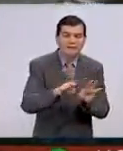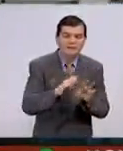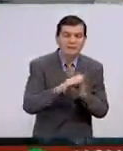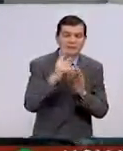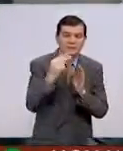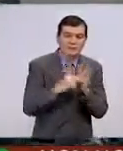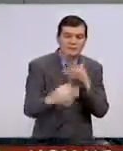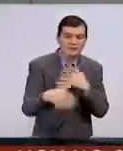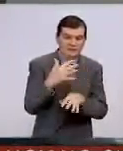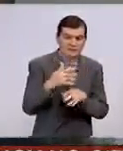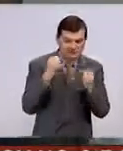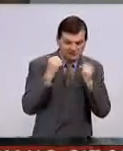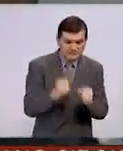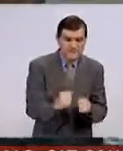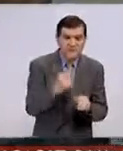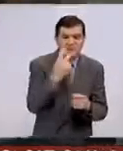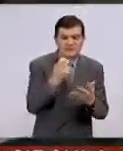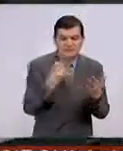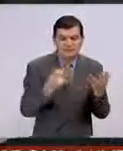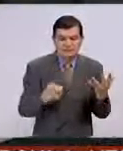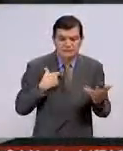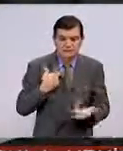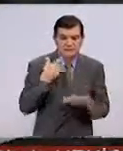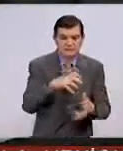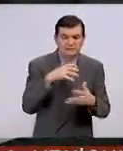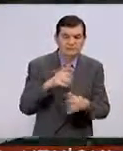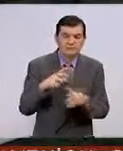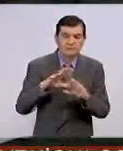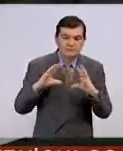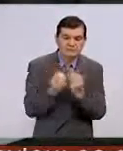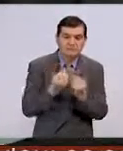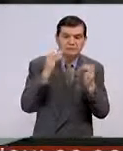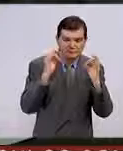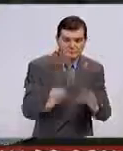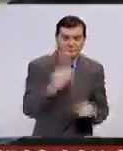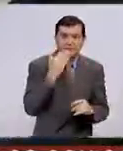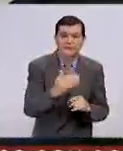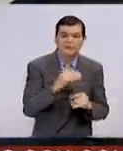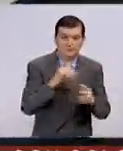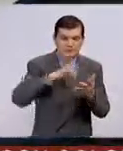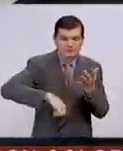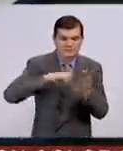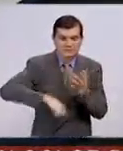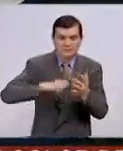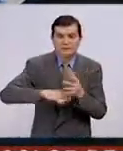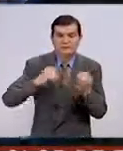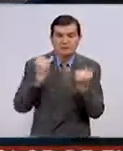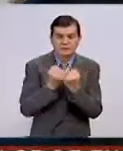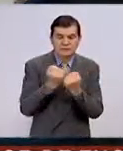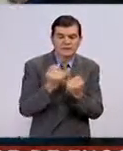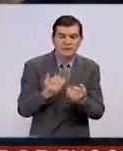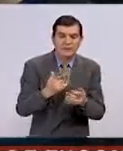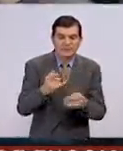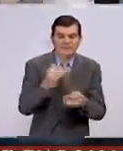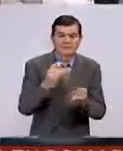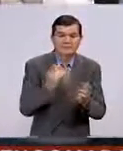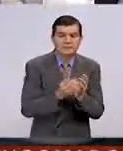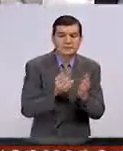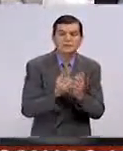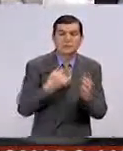de 2015 cerciórese de que sus ingresos acumulables son correctos y que sus deducciones personales y estímulos fiscales